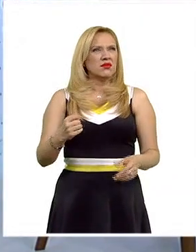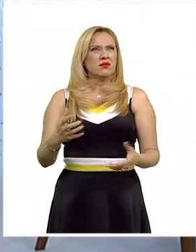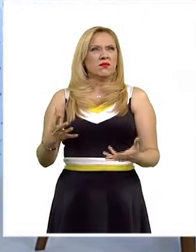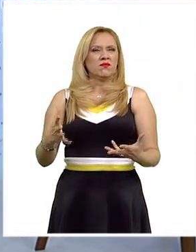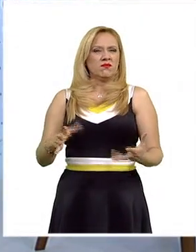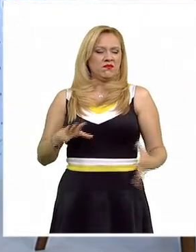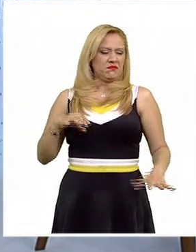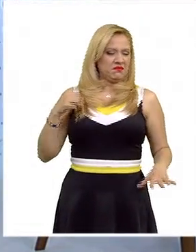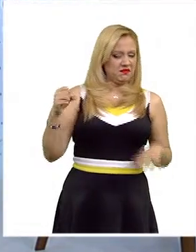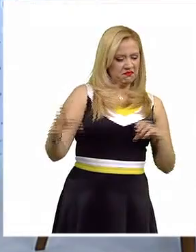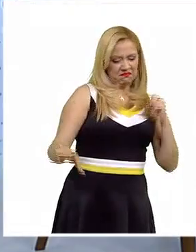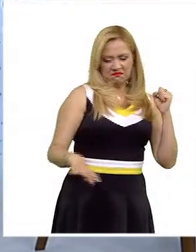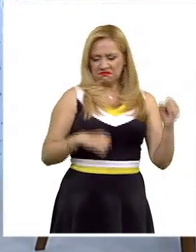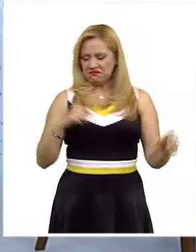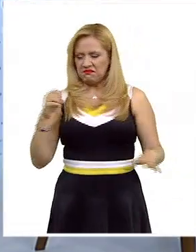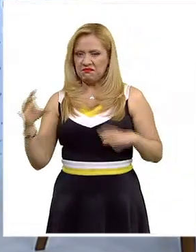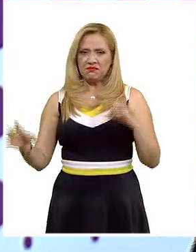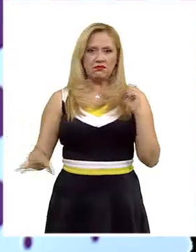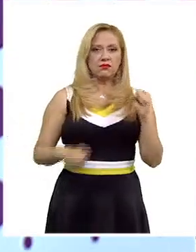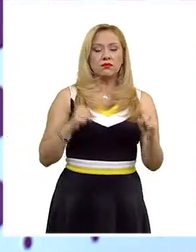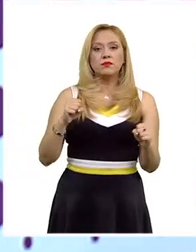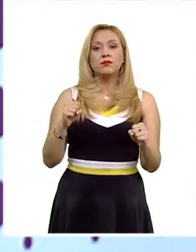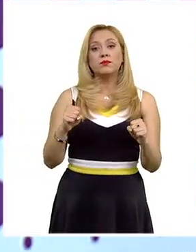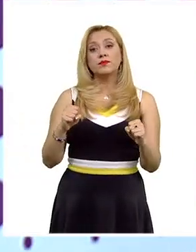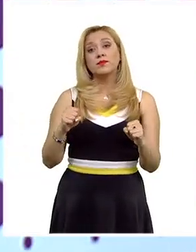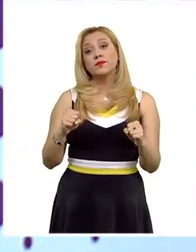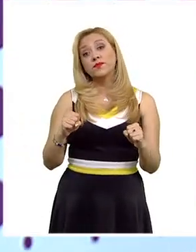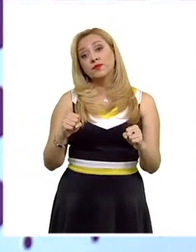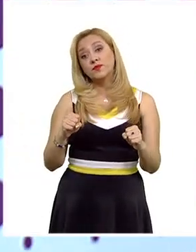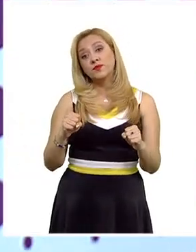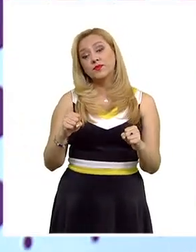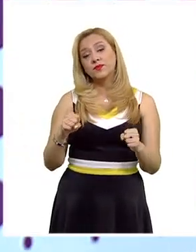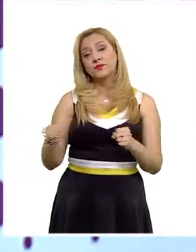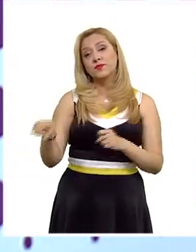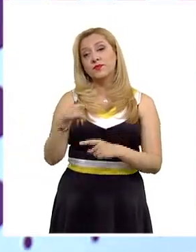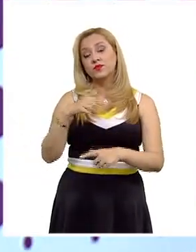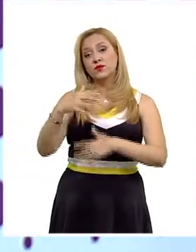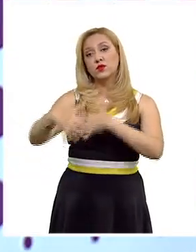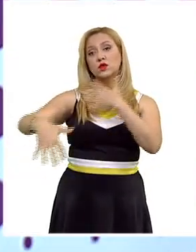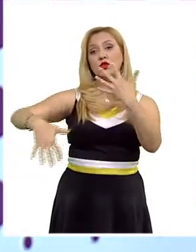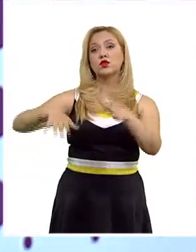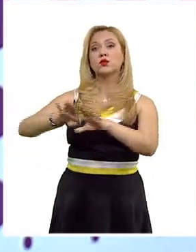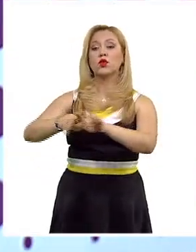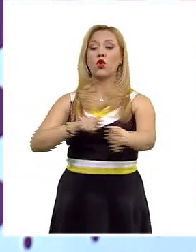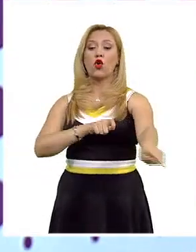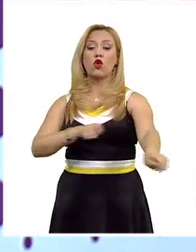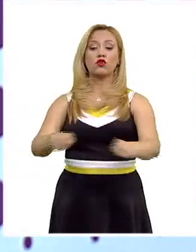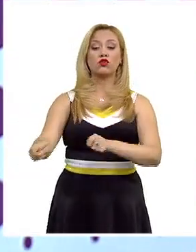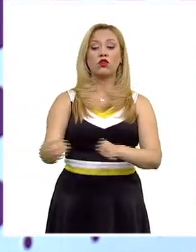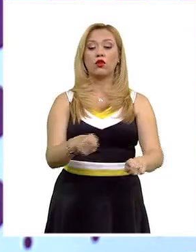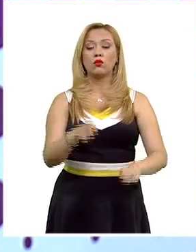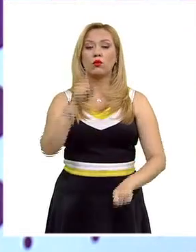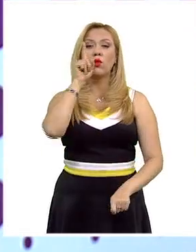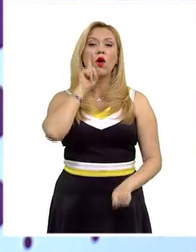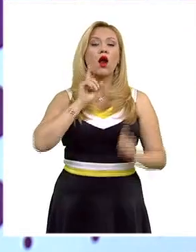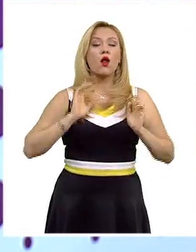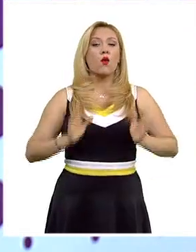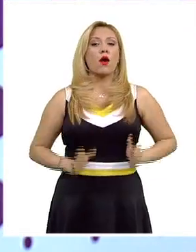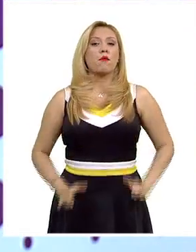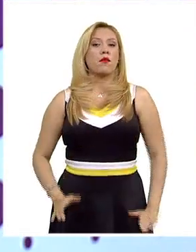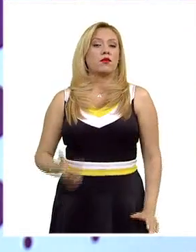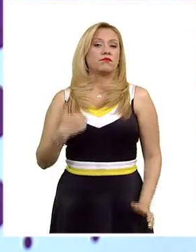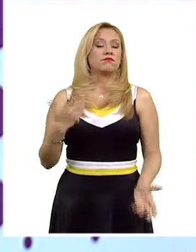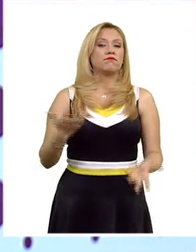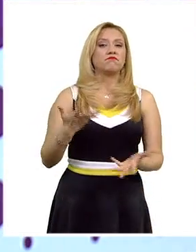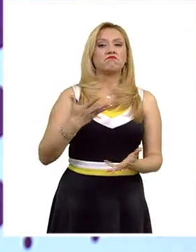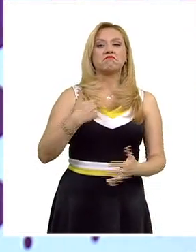que está todo el tiempo construida en un ejercicio de la violencia y del control de la vida de las mujeres y los cuerpos de las mujeres.